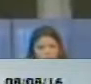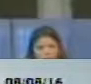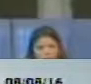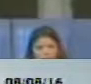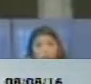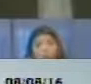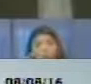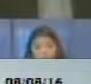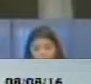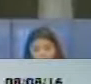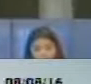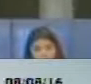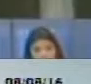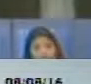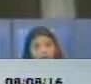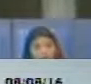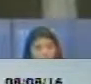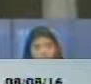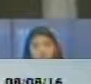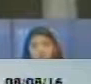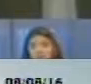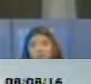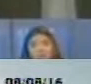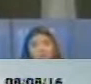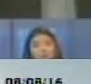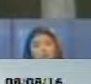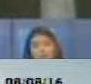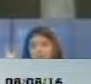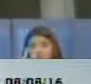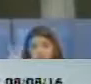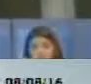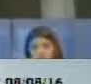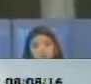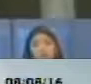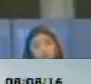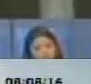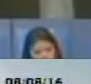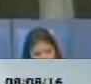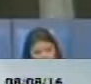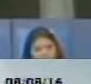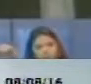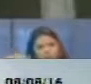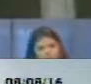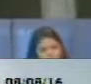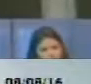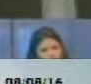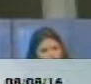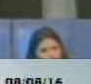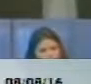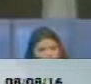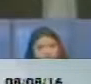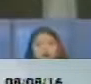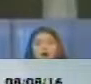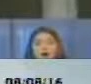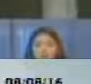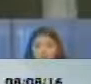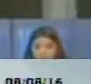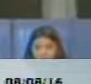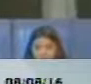que viene en pleno desarrollo en todo el territorio nacional, se sigue profundizando, ya